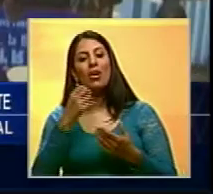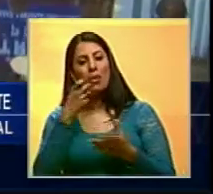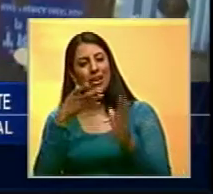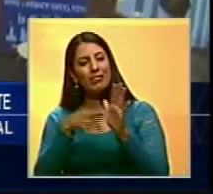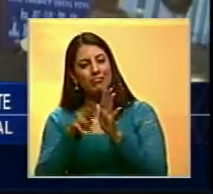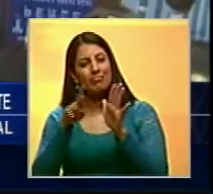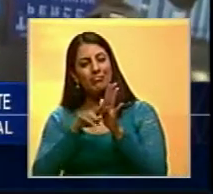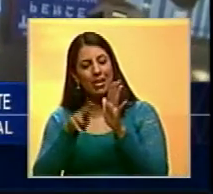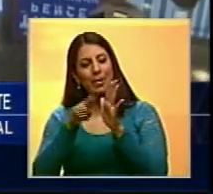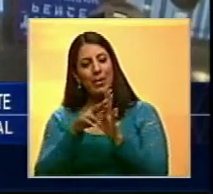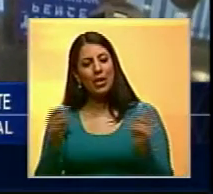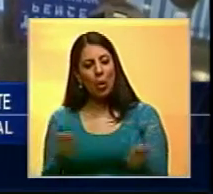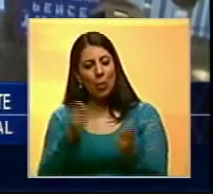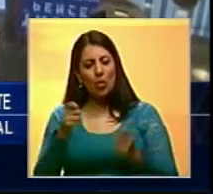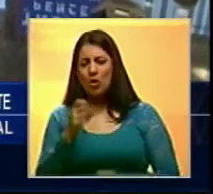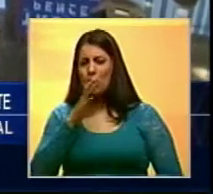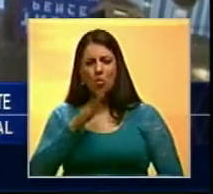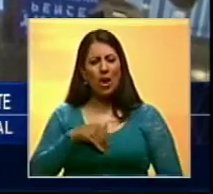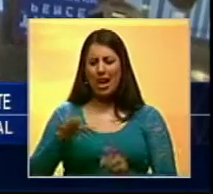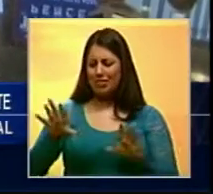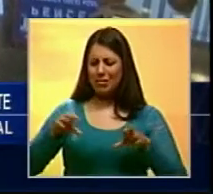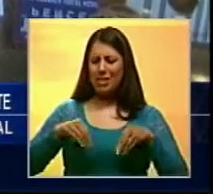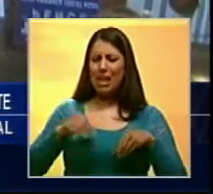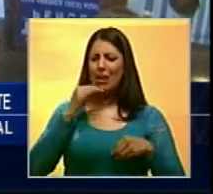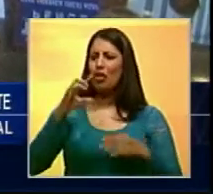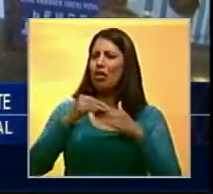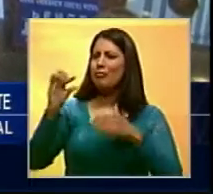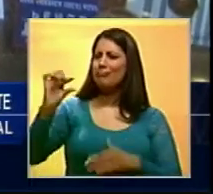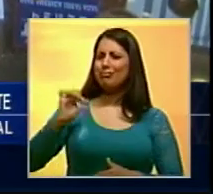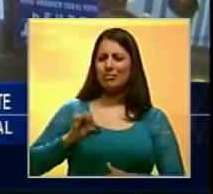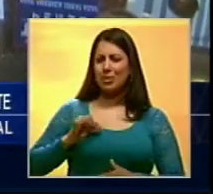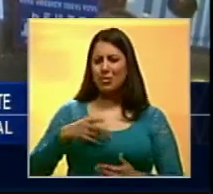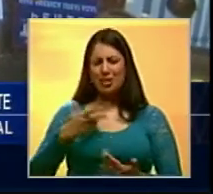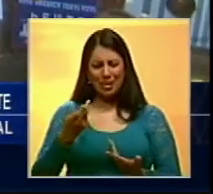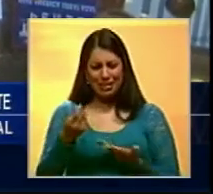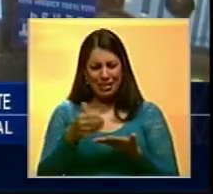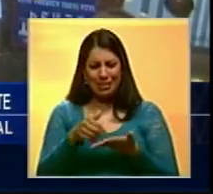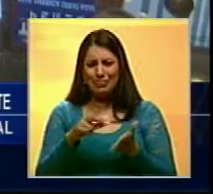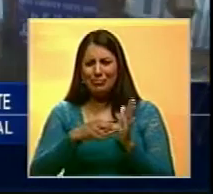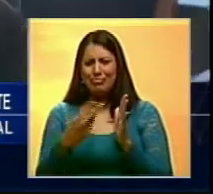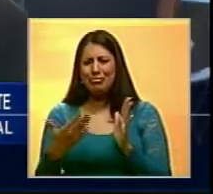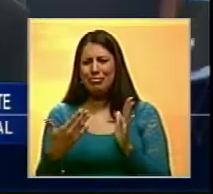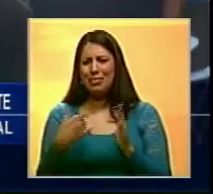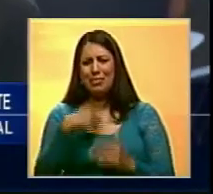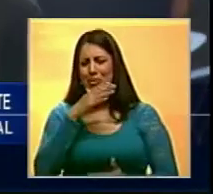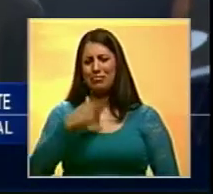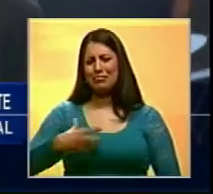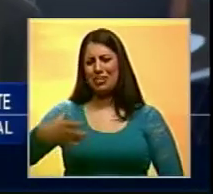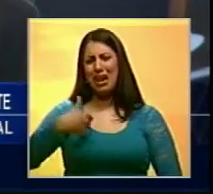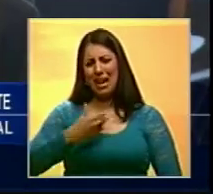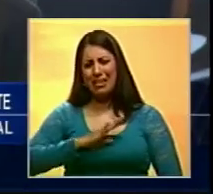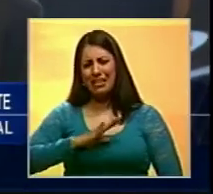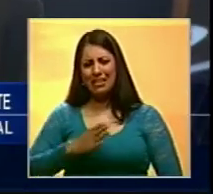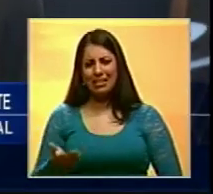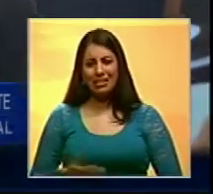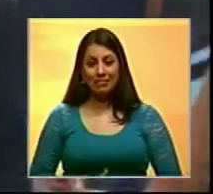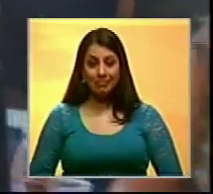varias oportunidades en su campaña que no aceptaría ni un solo dólar debido a que el dinero no representa un problema para él.